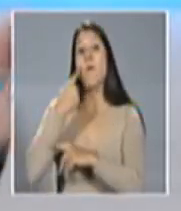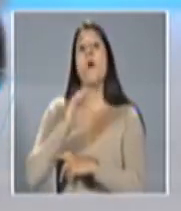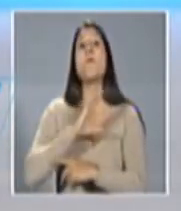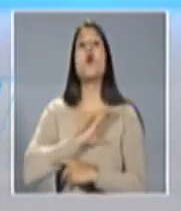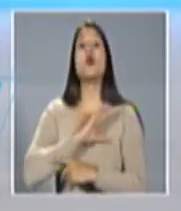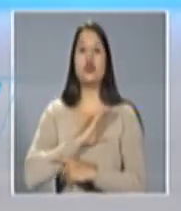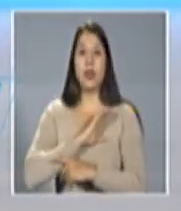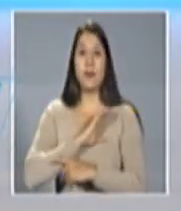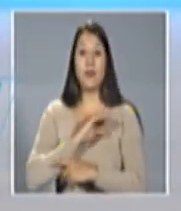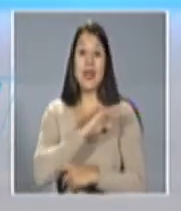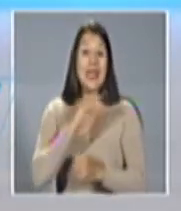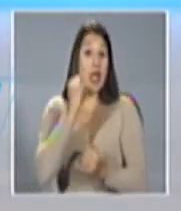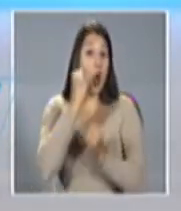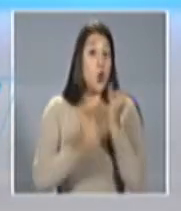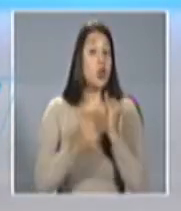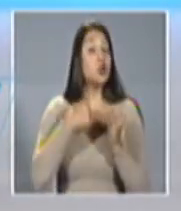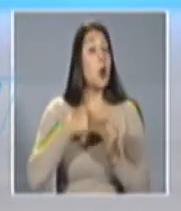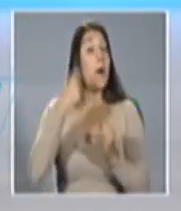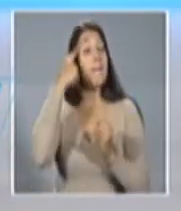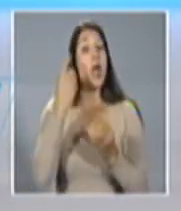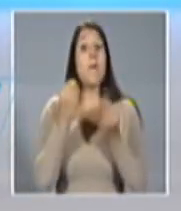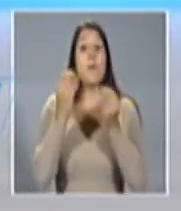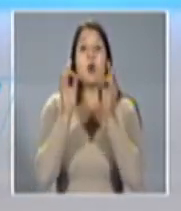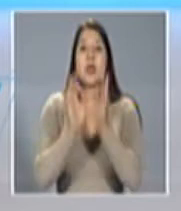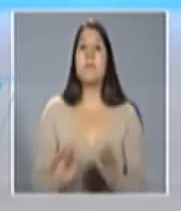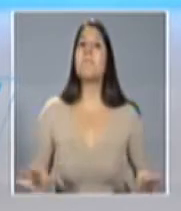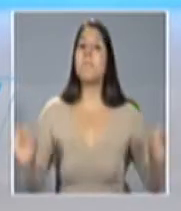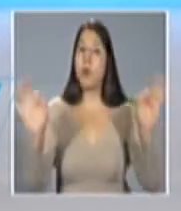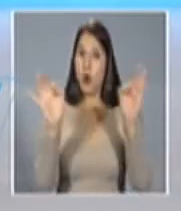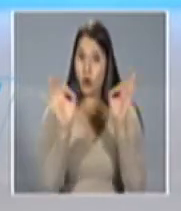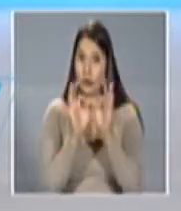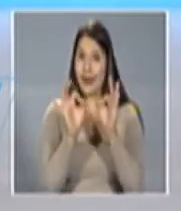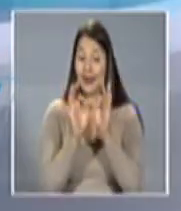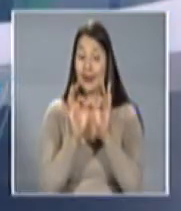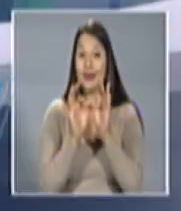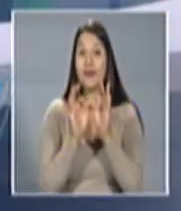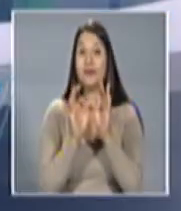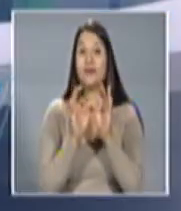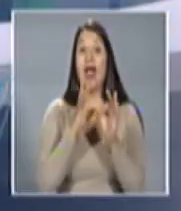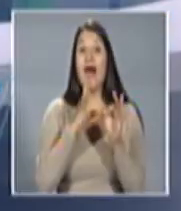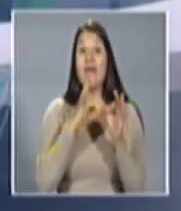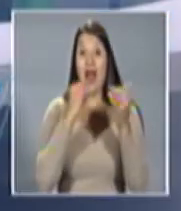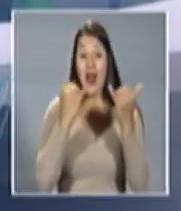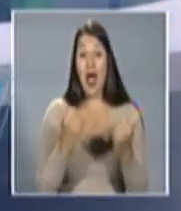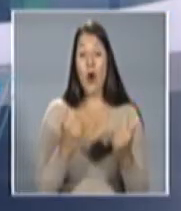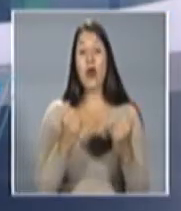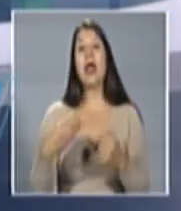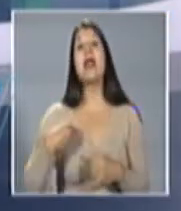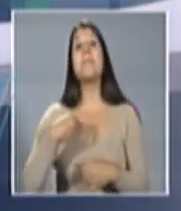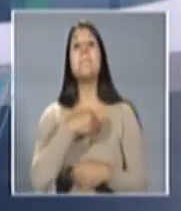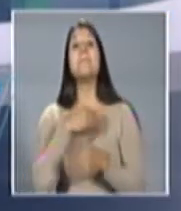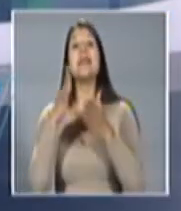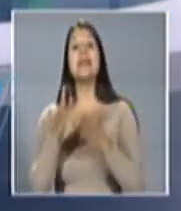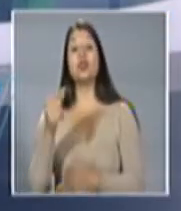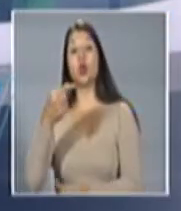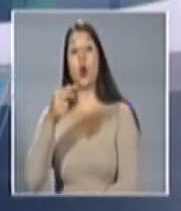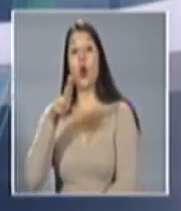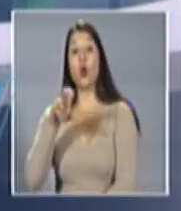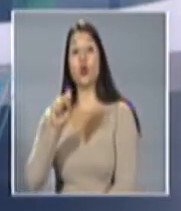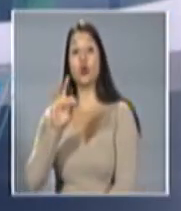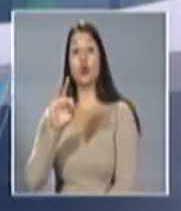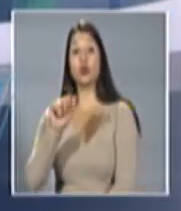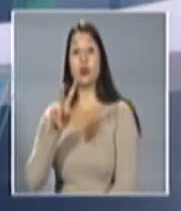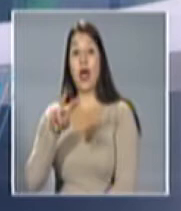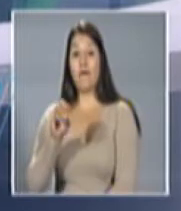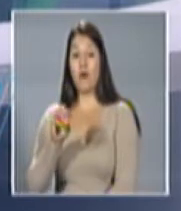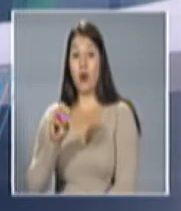municipales. Y lo último que me parece importante reseñar también en esta situación de seguridad es que el ministro Gustavo Mata acaba de presentar